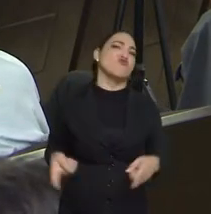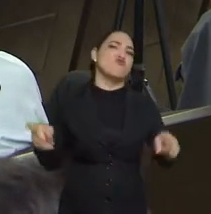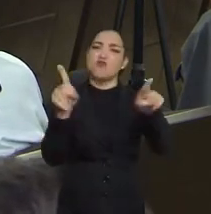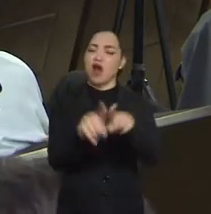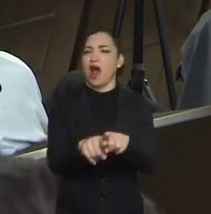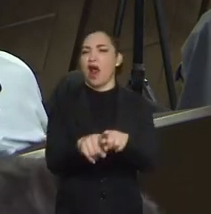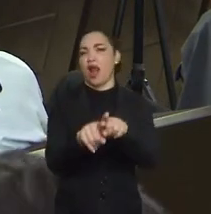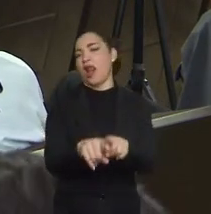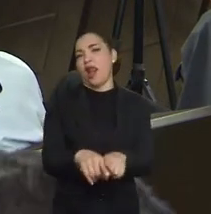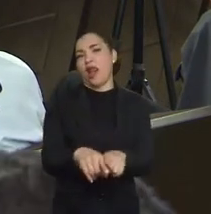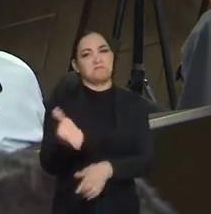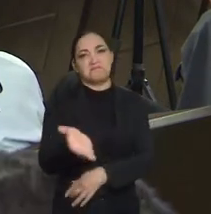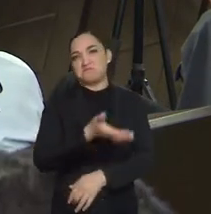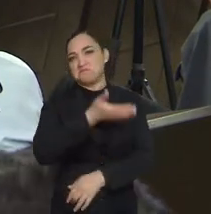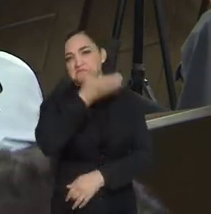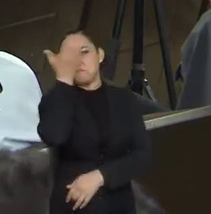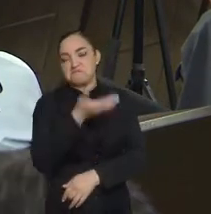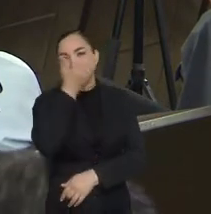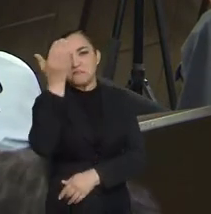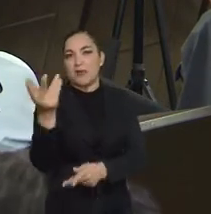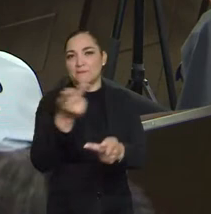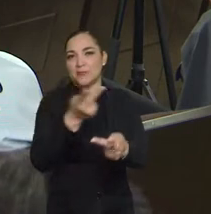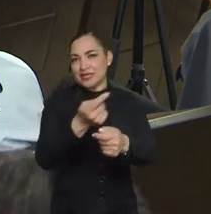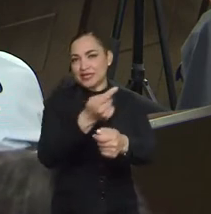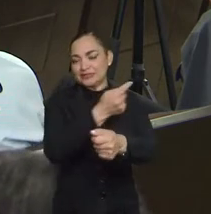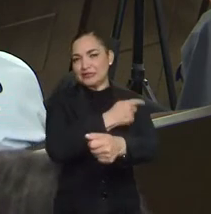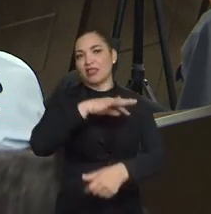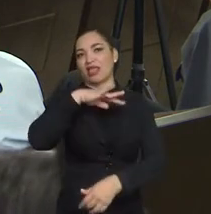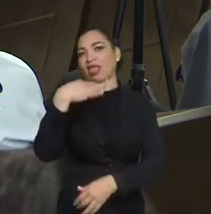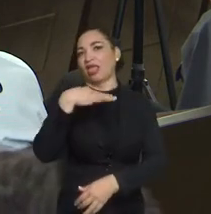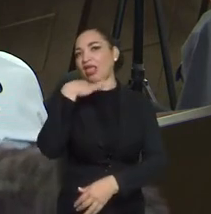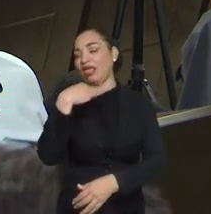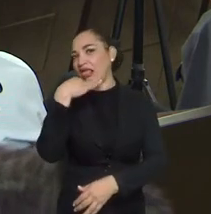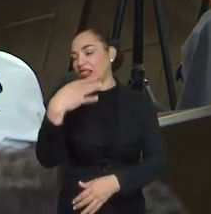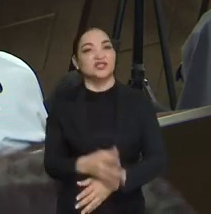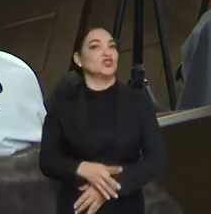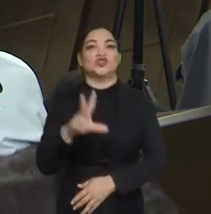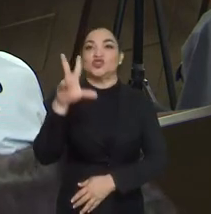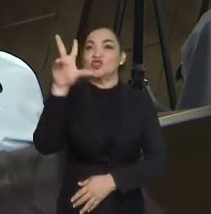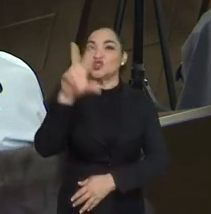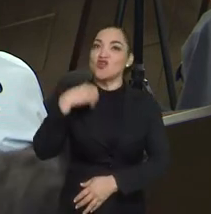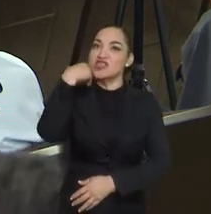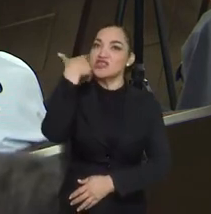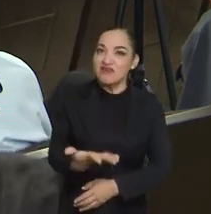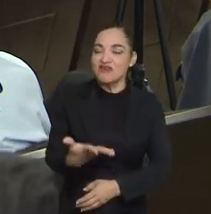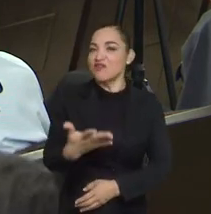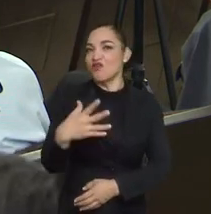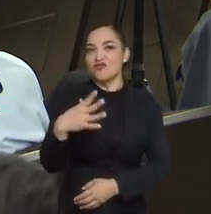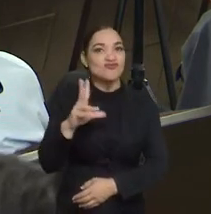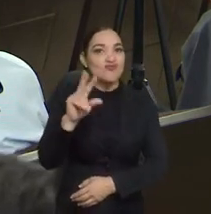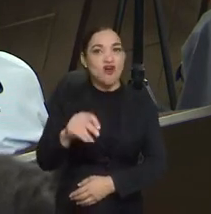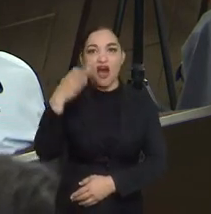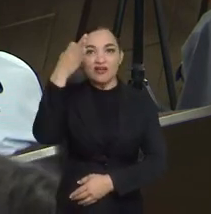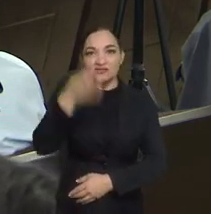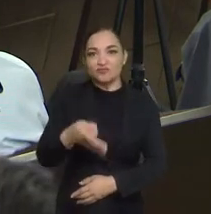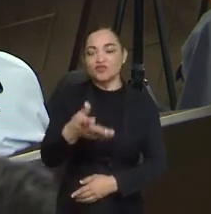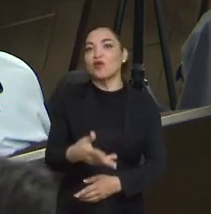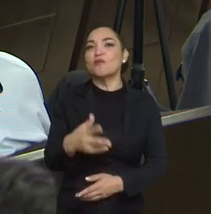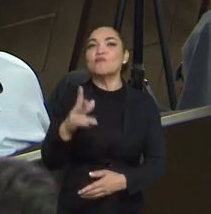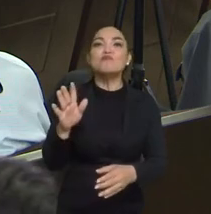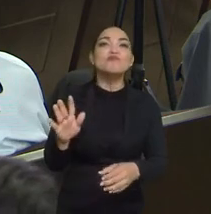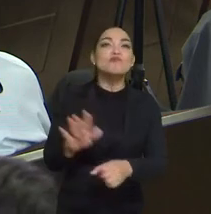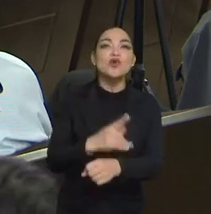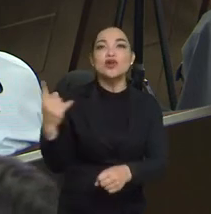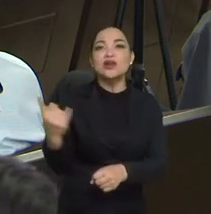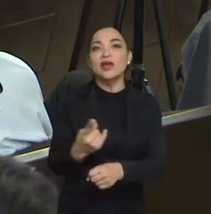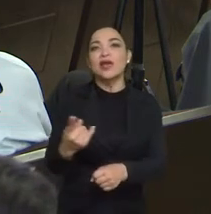misma práctica anterior. No admito prácticas anteriores. ¿Y por qué? Porque los funcionarios se estaban beneficiando, ellos